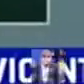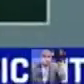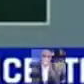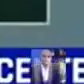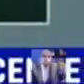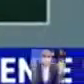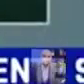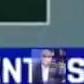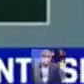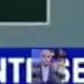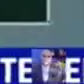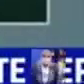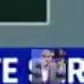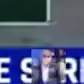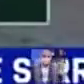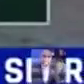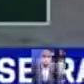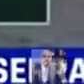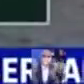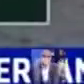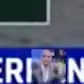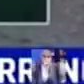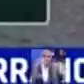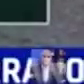generaciones de mexicanos.